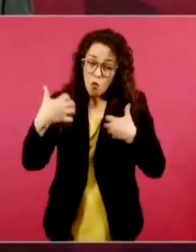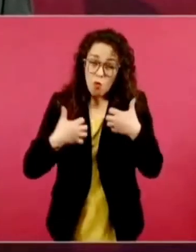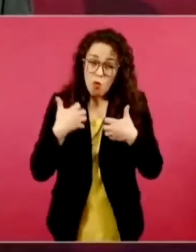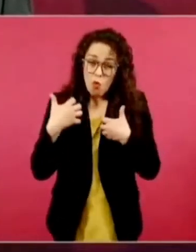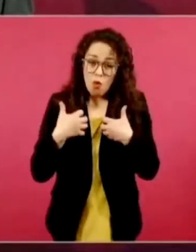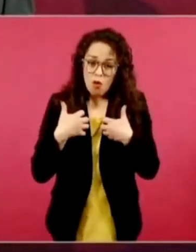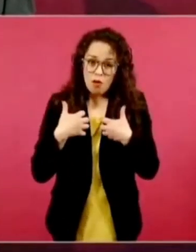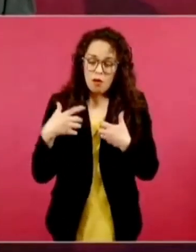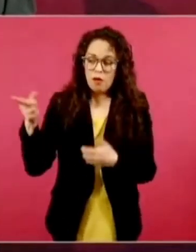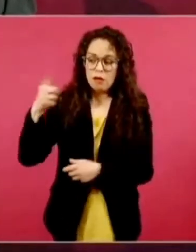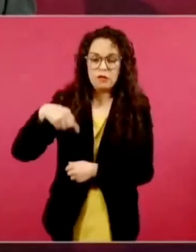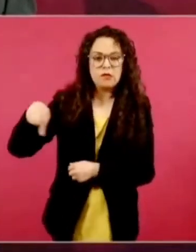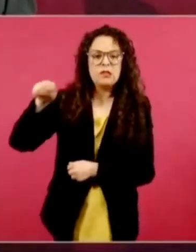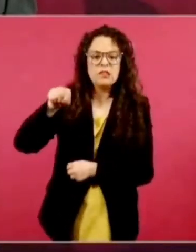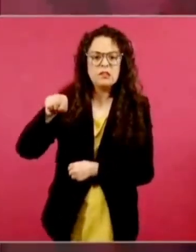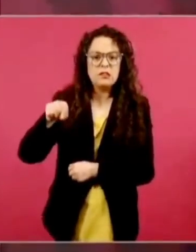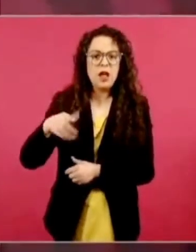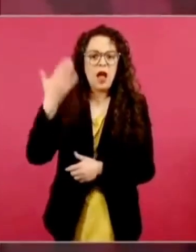impuestos,